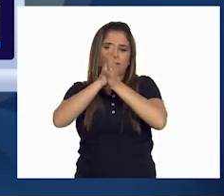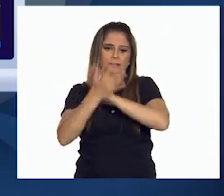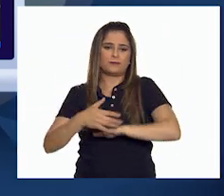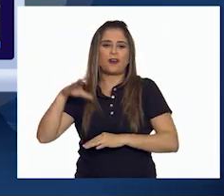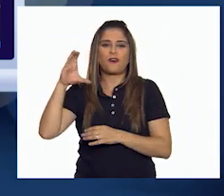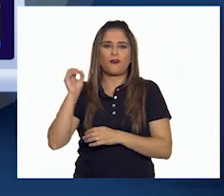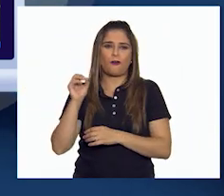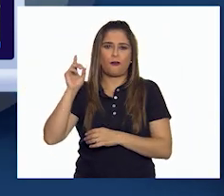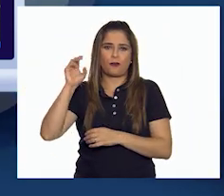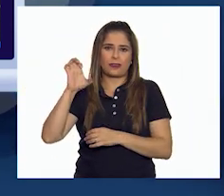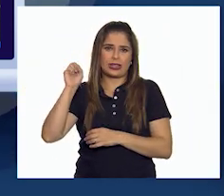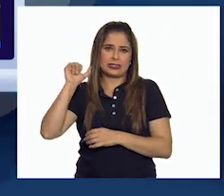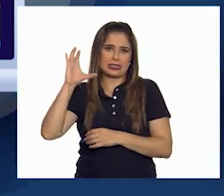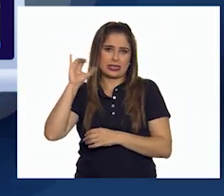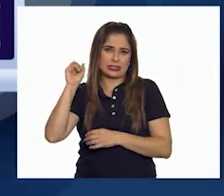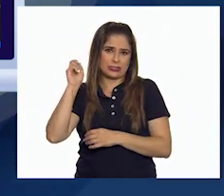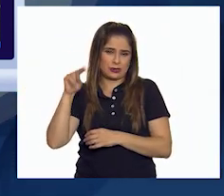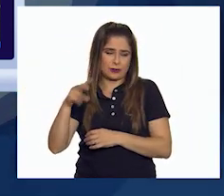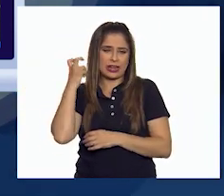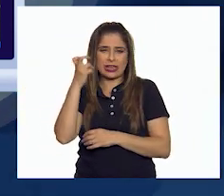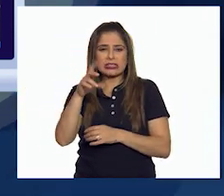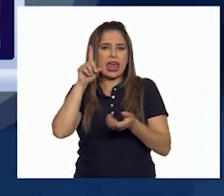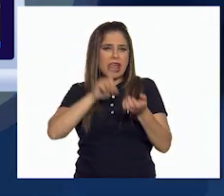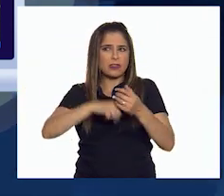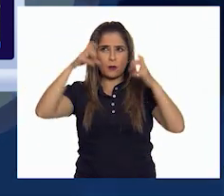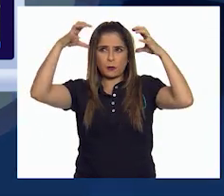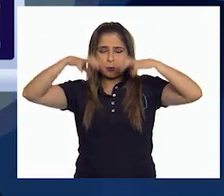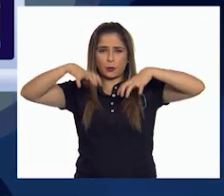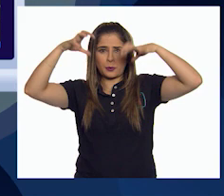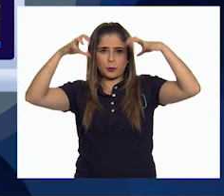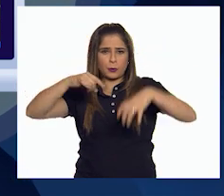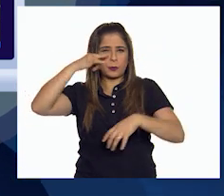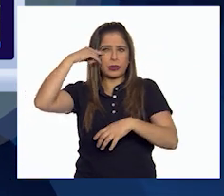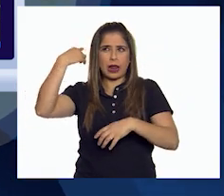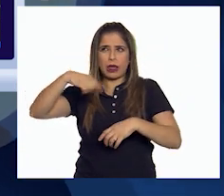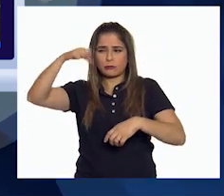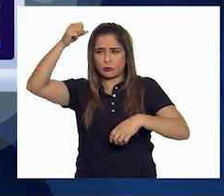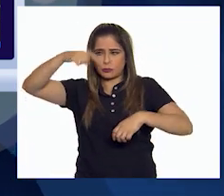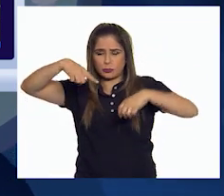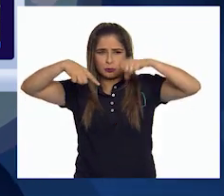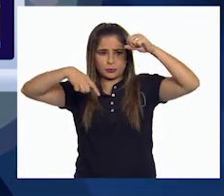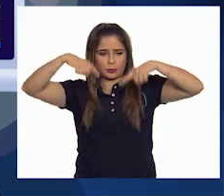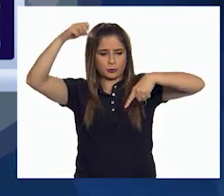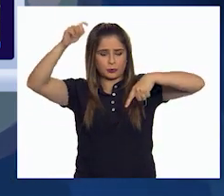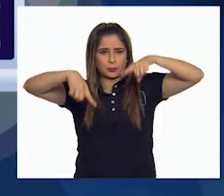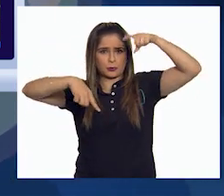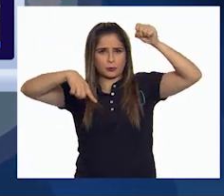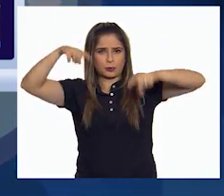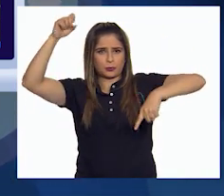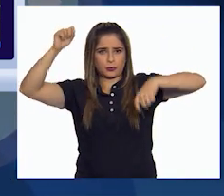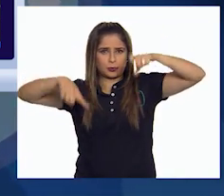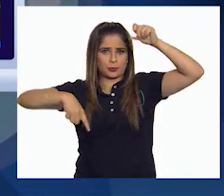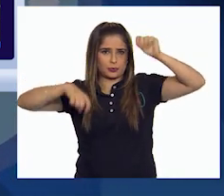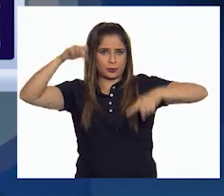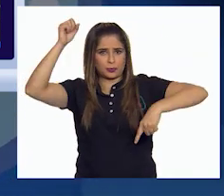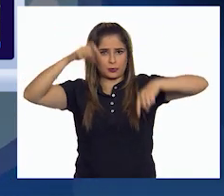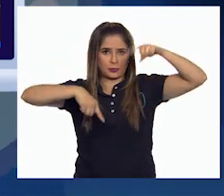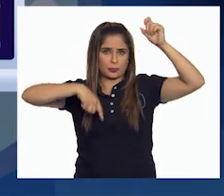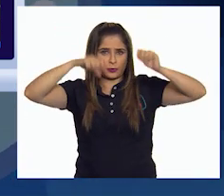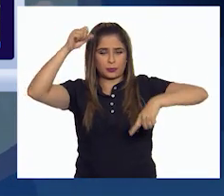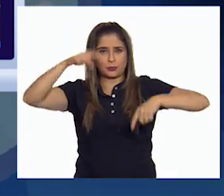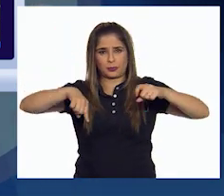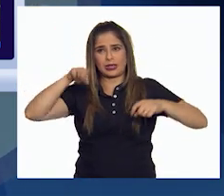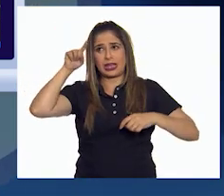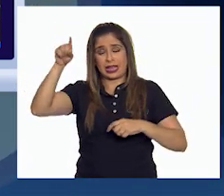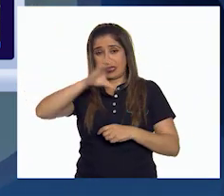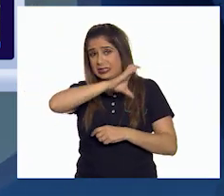forman gotas microscópicas y muy ligeras como para caer a la superficie de la Tierra. Por lo tanto, se acumulan en el cielo